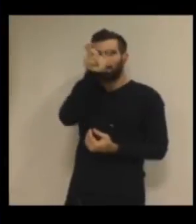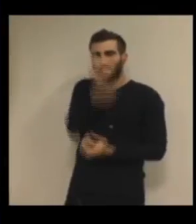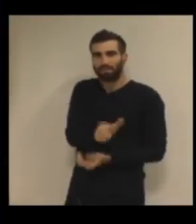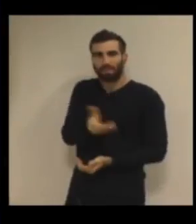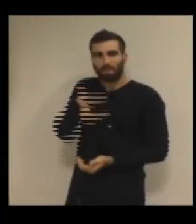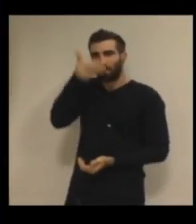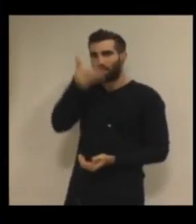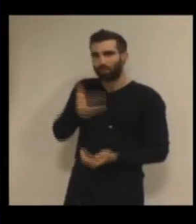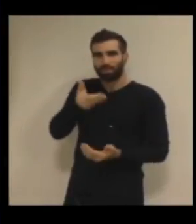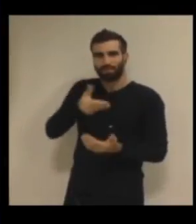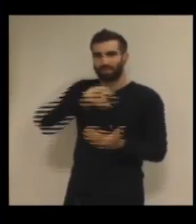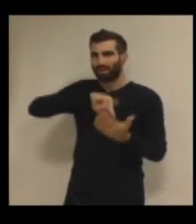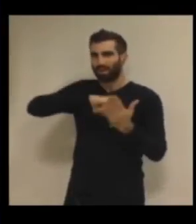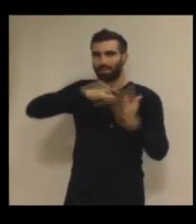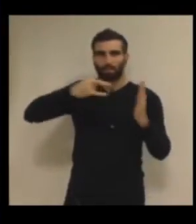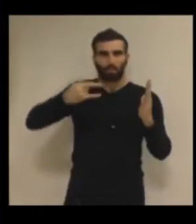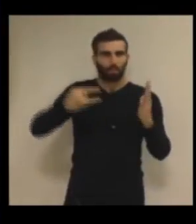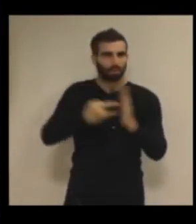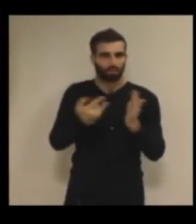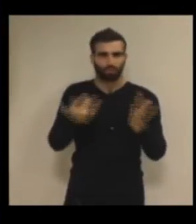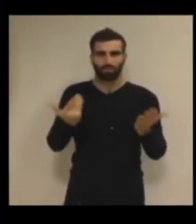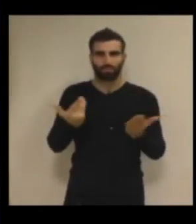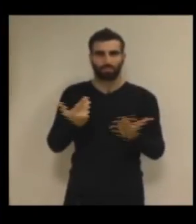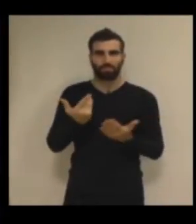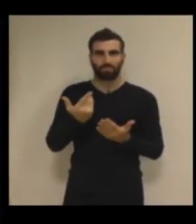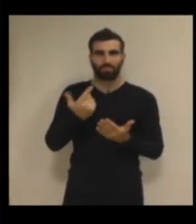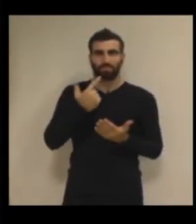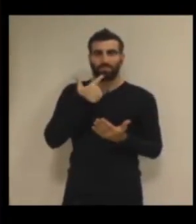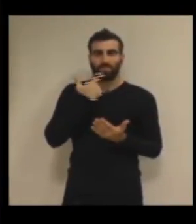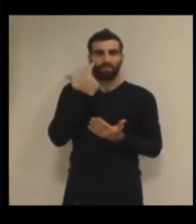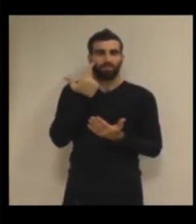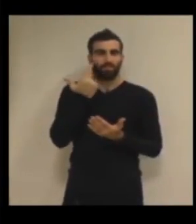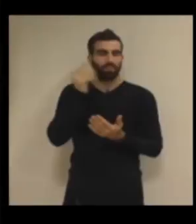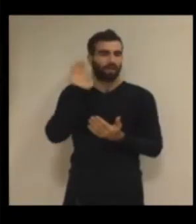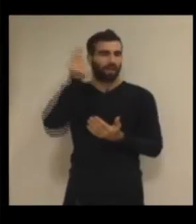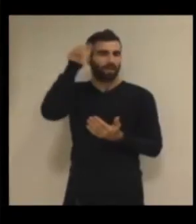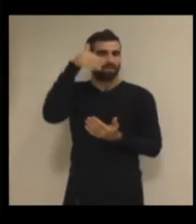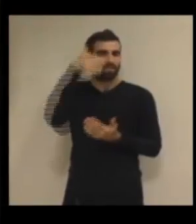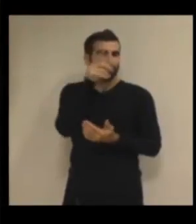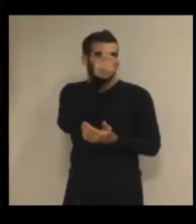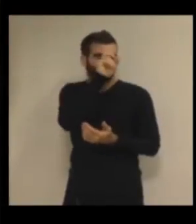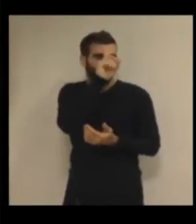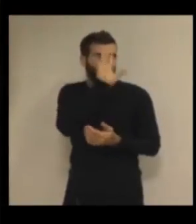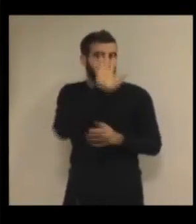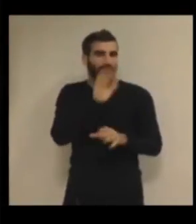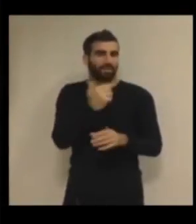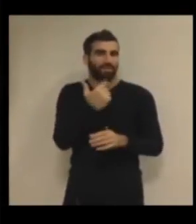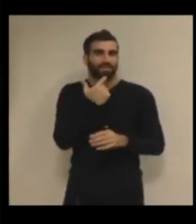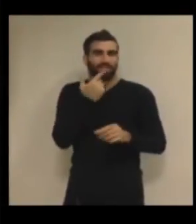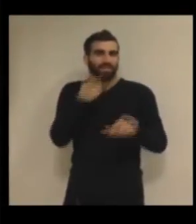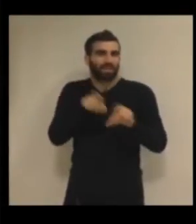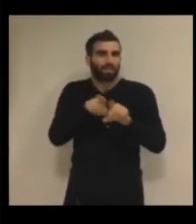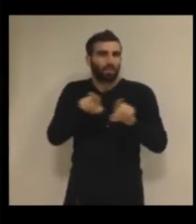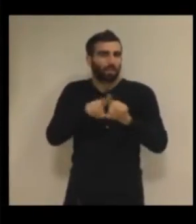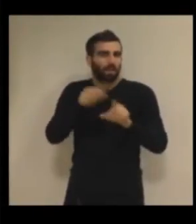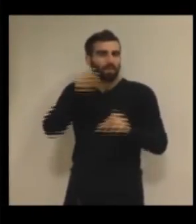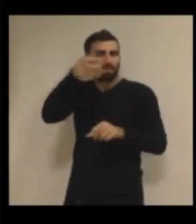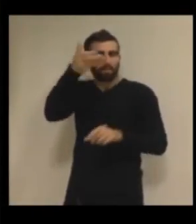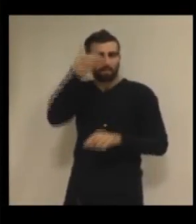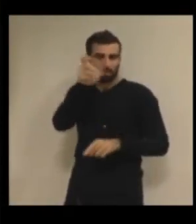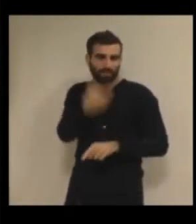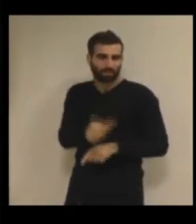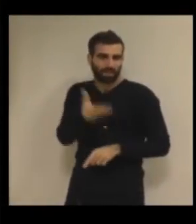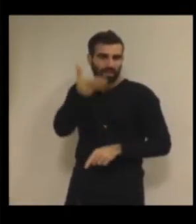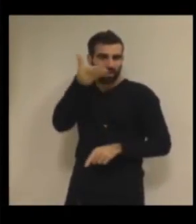mater o pater, como tú has dicho, lo que yo no sé latín, pero sería como alma fili, o sea, que más que alma padre es alma hijo, ¿sabes? Porque, sí.